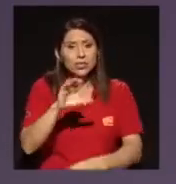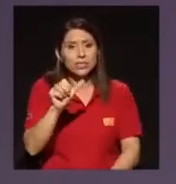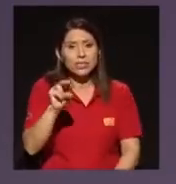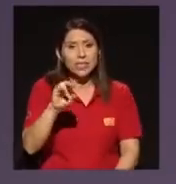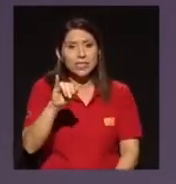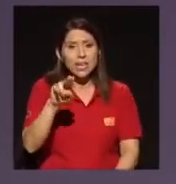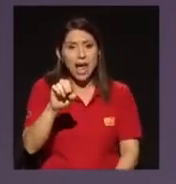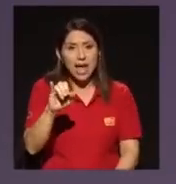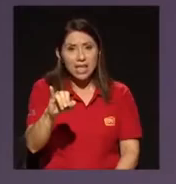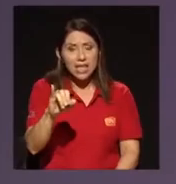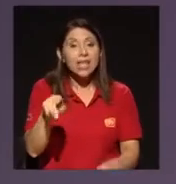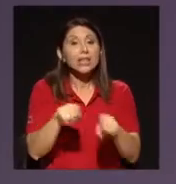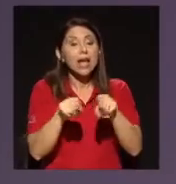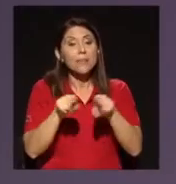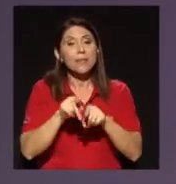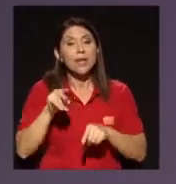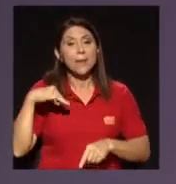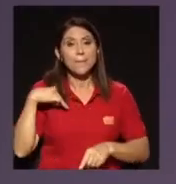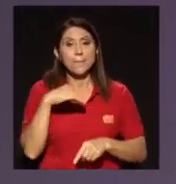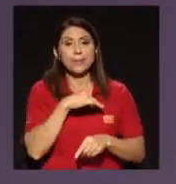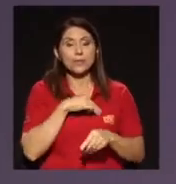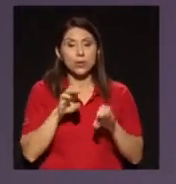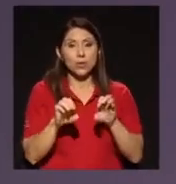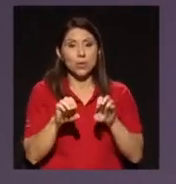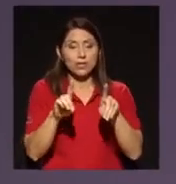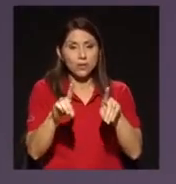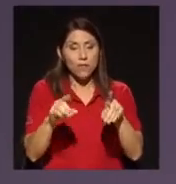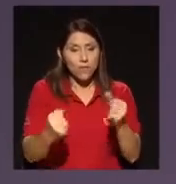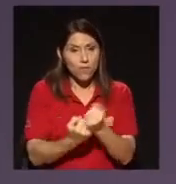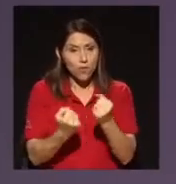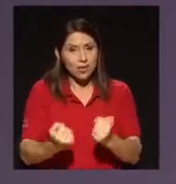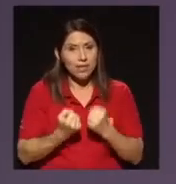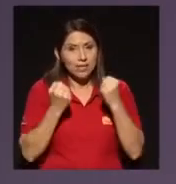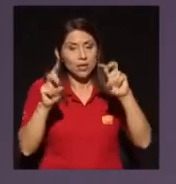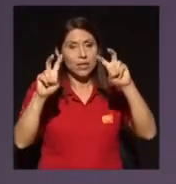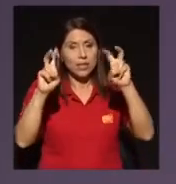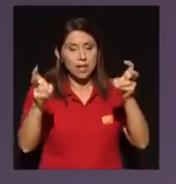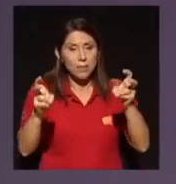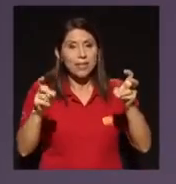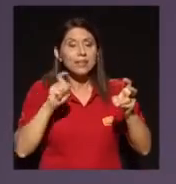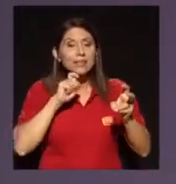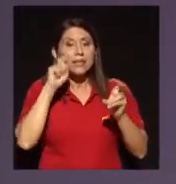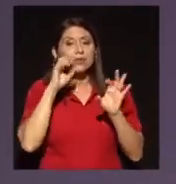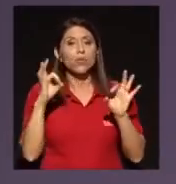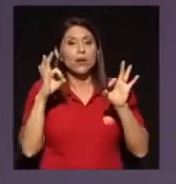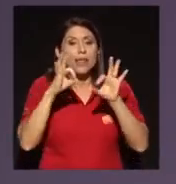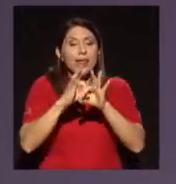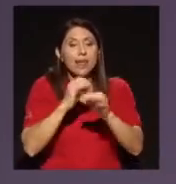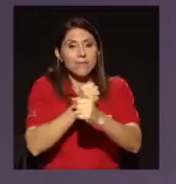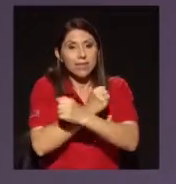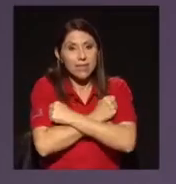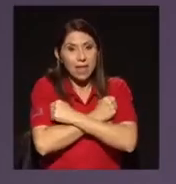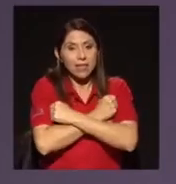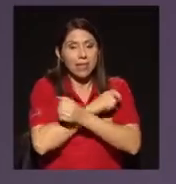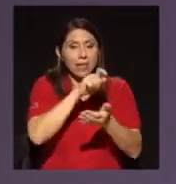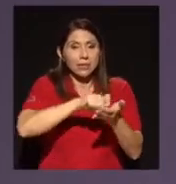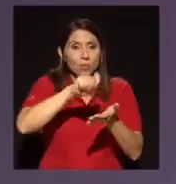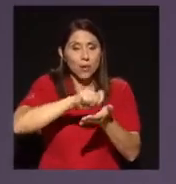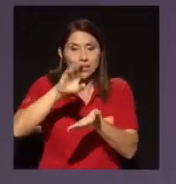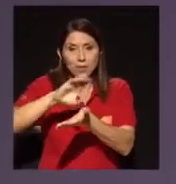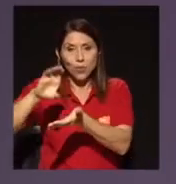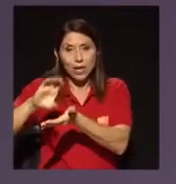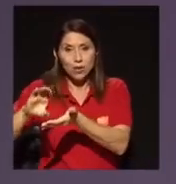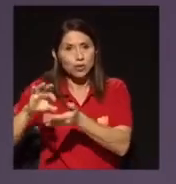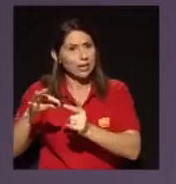MEP también fortaleciendo el tema de afectividad y sexualidad dentro de escuelas y colegios, y sobre todo en el colegio, ¿verdad?, que es la